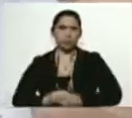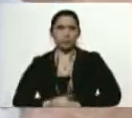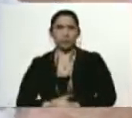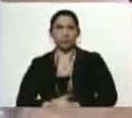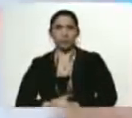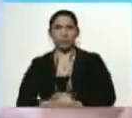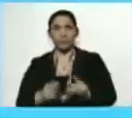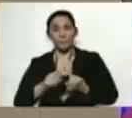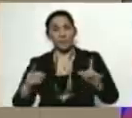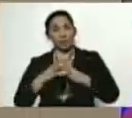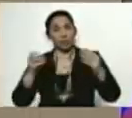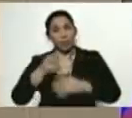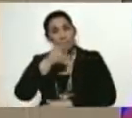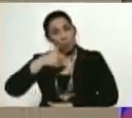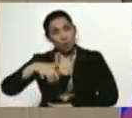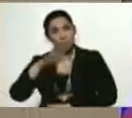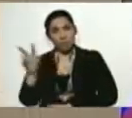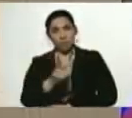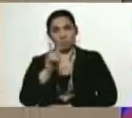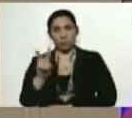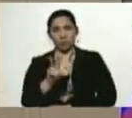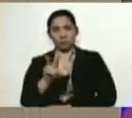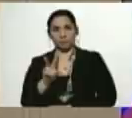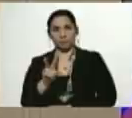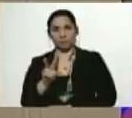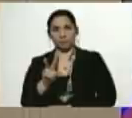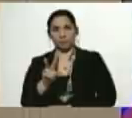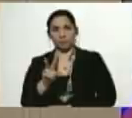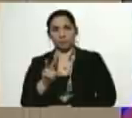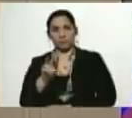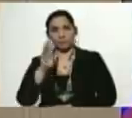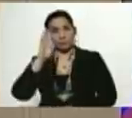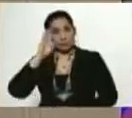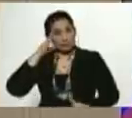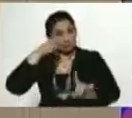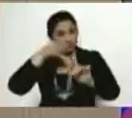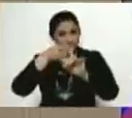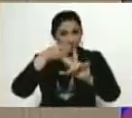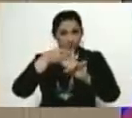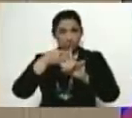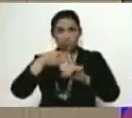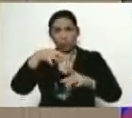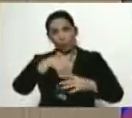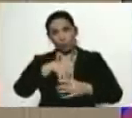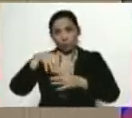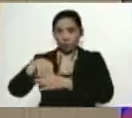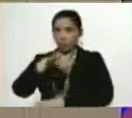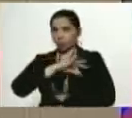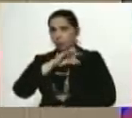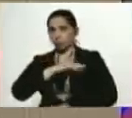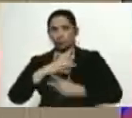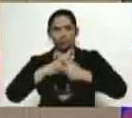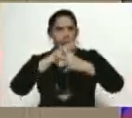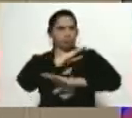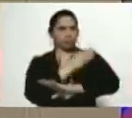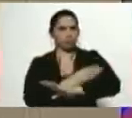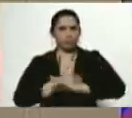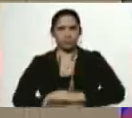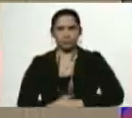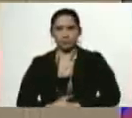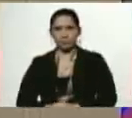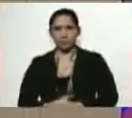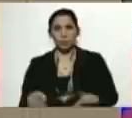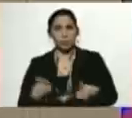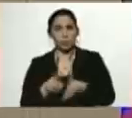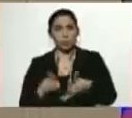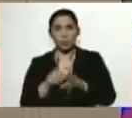Pero como todo el pueblo de Venezuela se sometió a la cuarentena social, voluntaria, radical, como todo